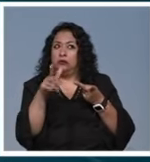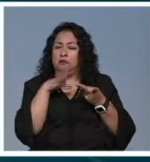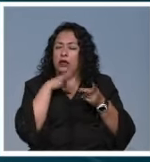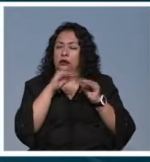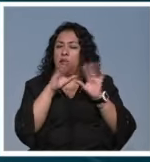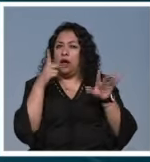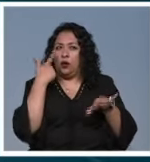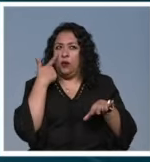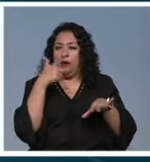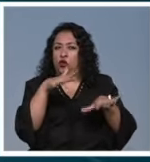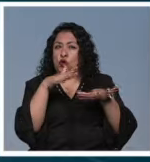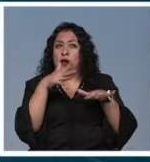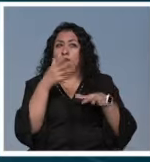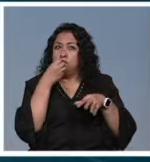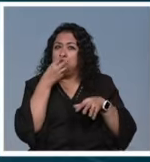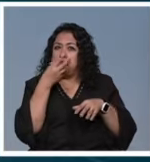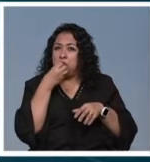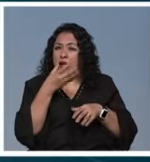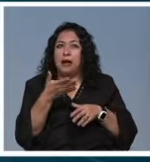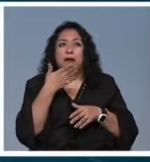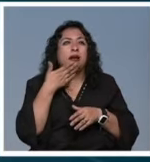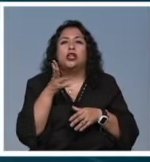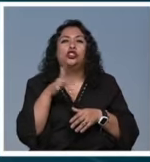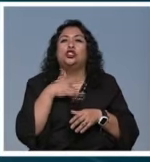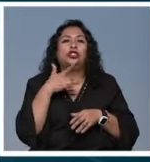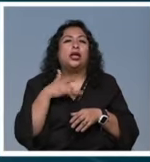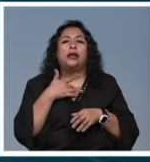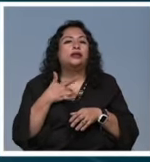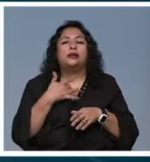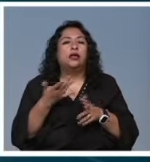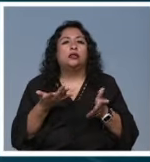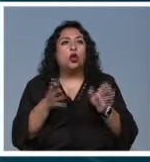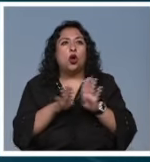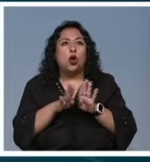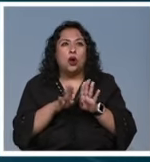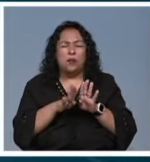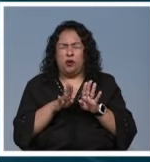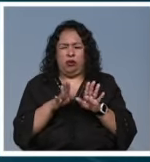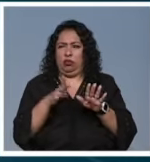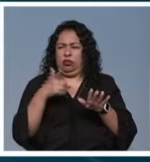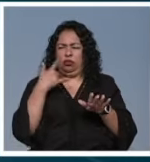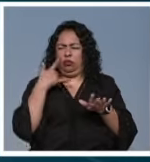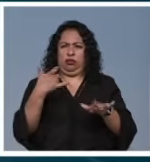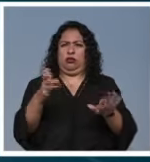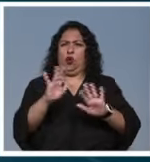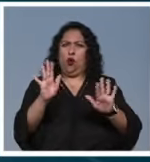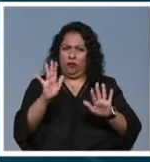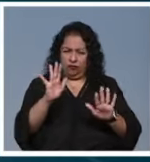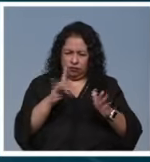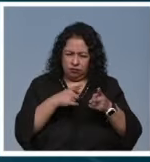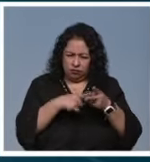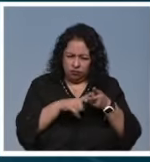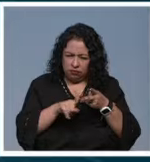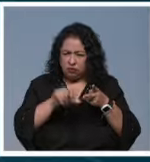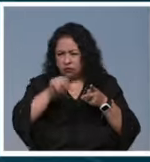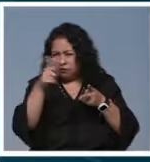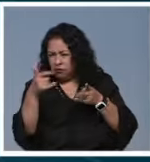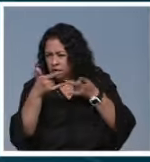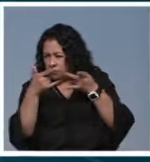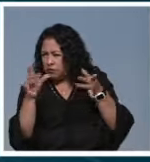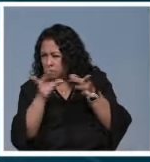claro, pero a la vez más rico, ¿no? O sea, no te hacía sentir que saltaba el formato, sino más bien que te estaba empezando a contar otra